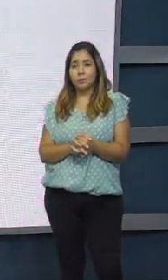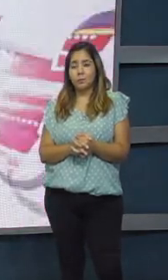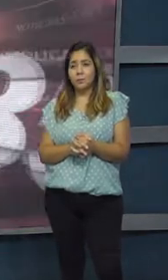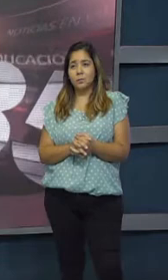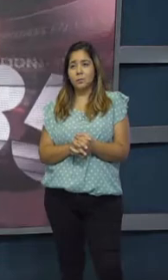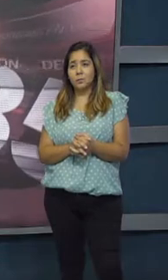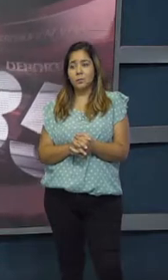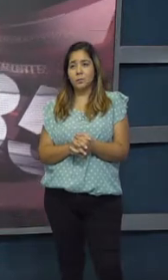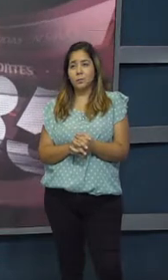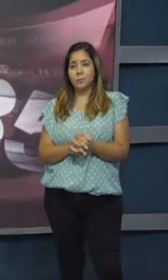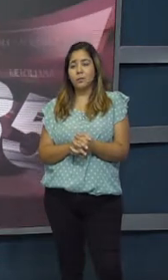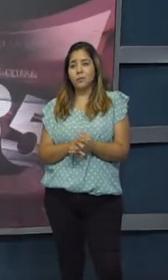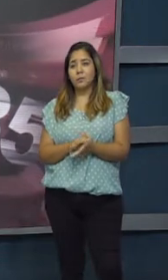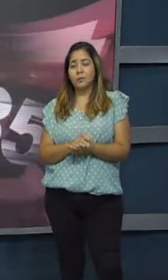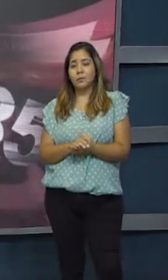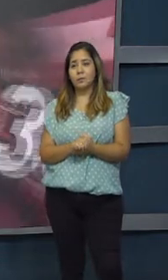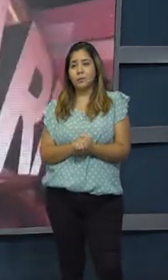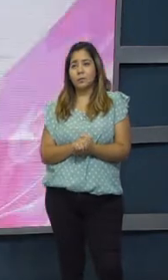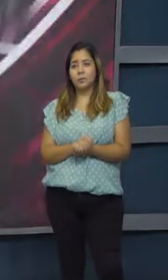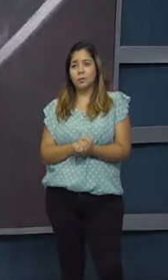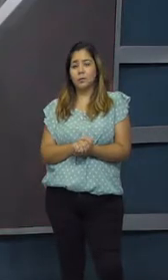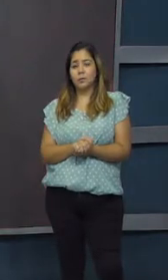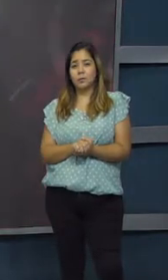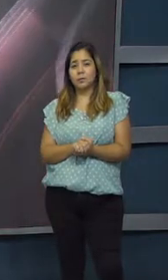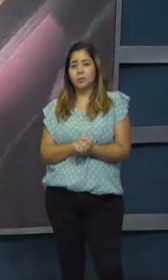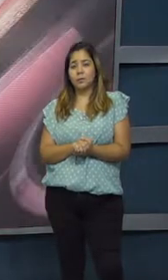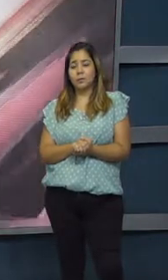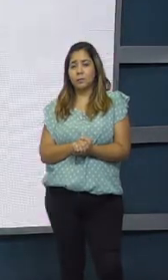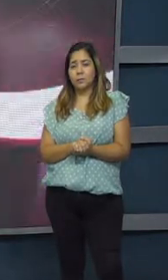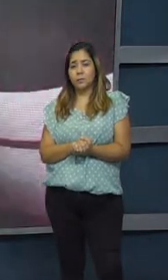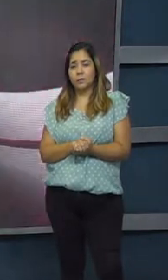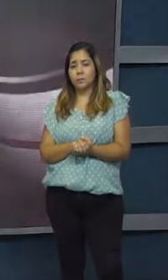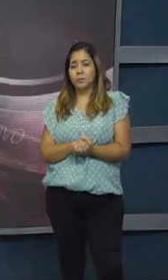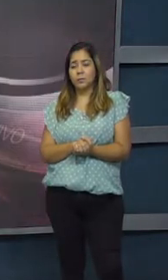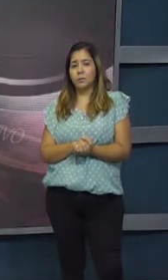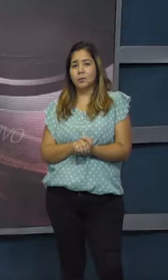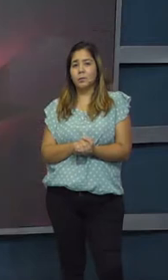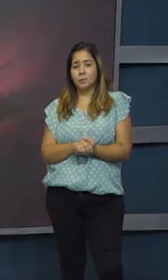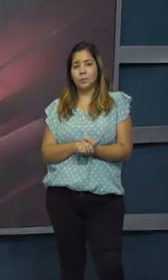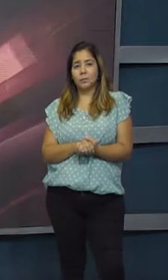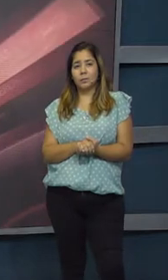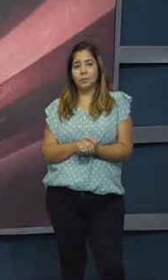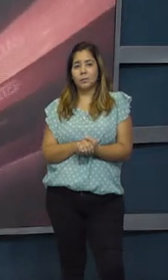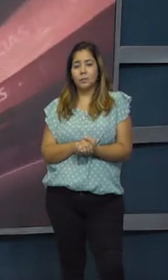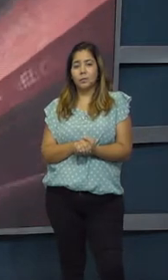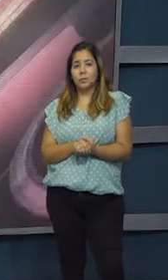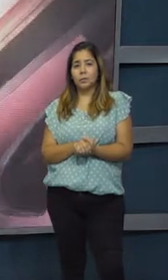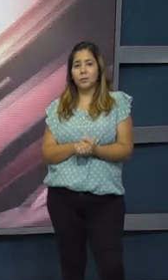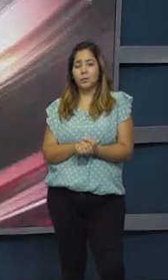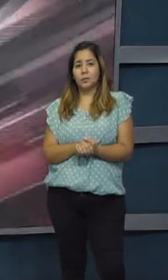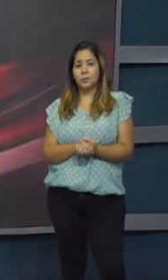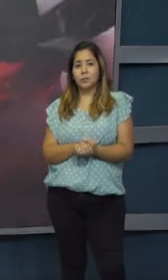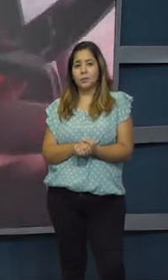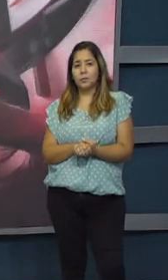estatus sanitario de la provincia de San Juan. Pero nosotros ya seguimos trabajando en este activo para